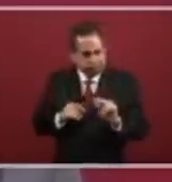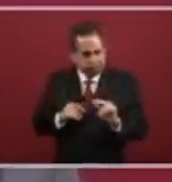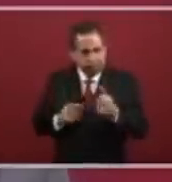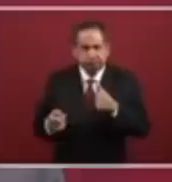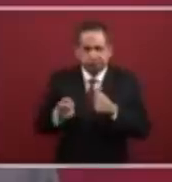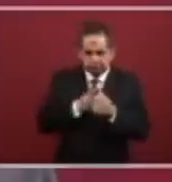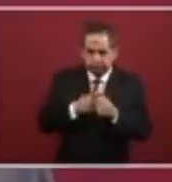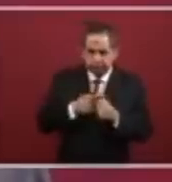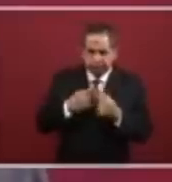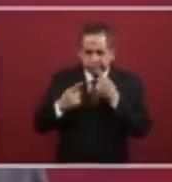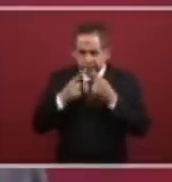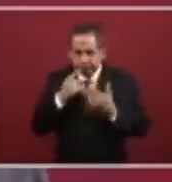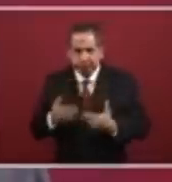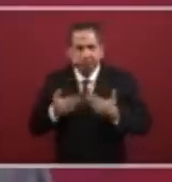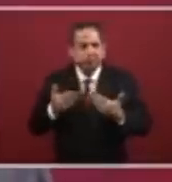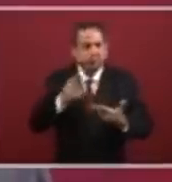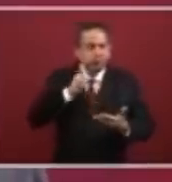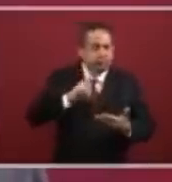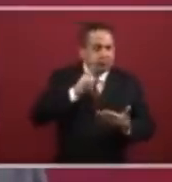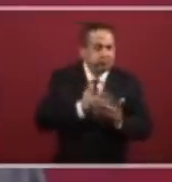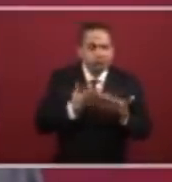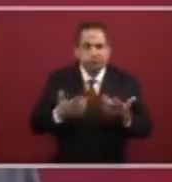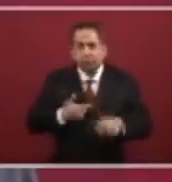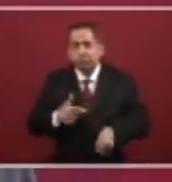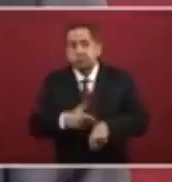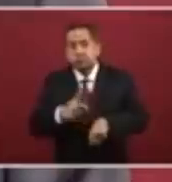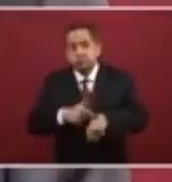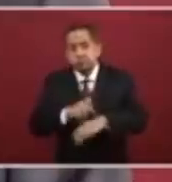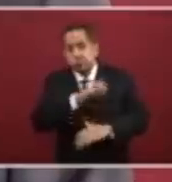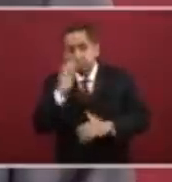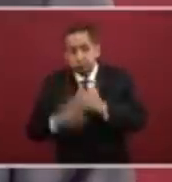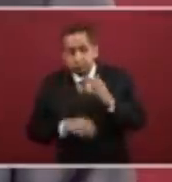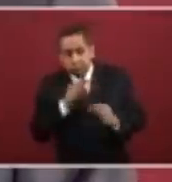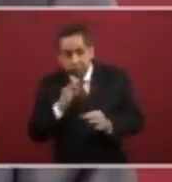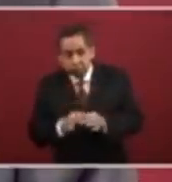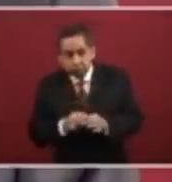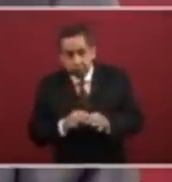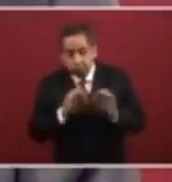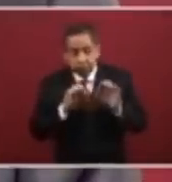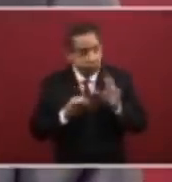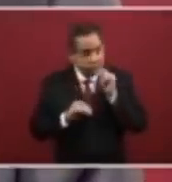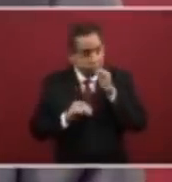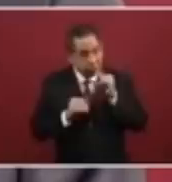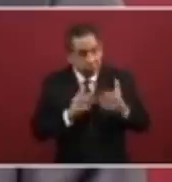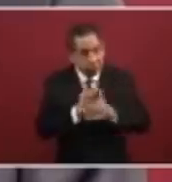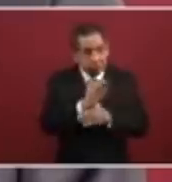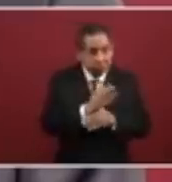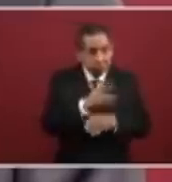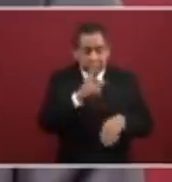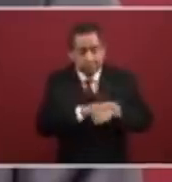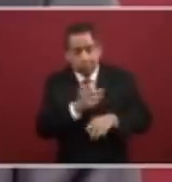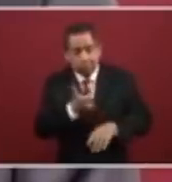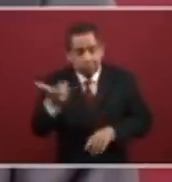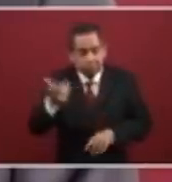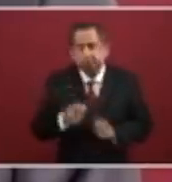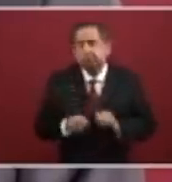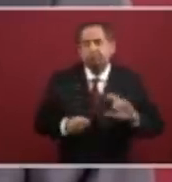no salimos en tiempo y con los costos. Y es